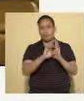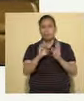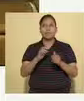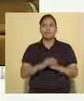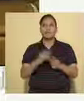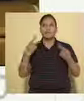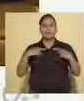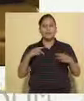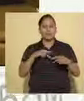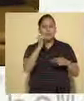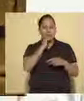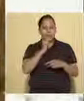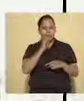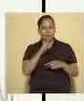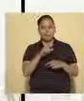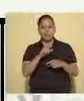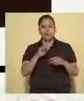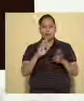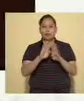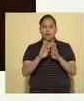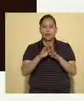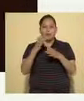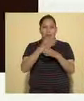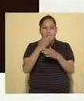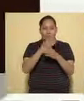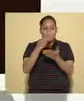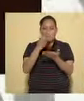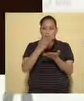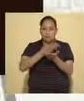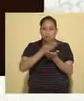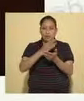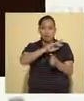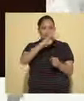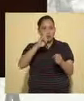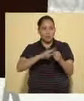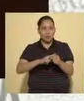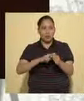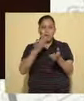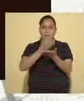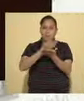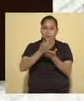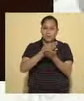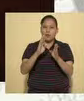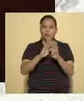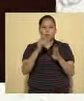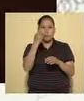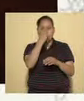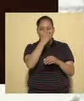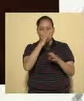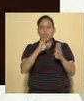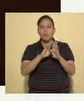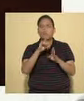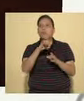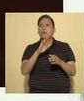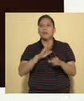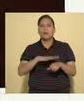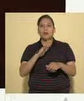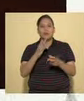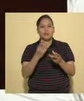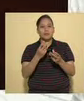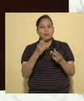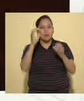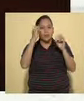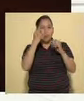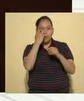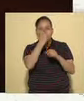que tiene un como bronceado ya natural, que tiene los ojos hacia lo, a lo mejor... Pueden ser